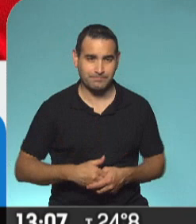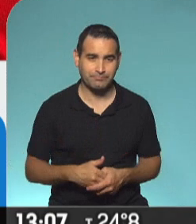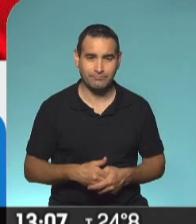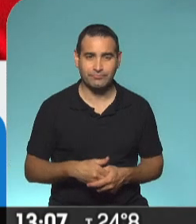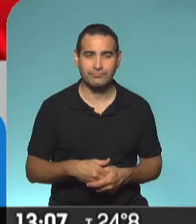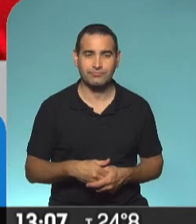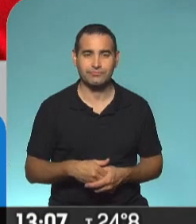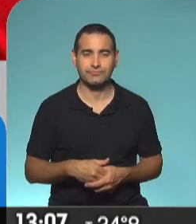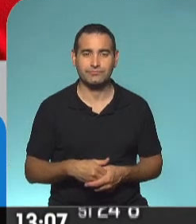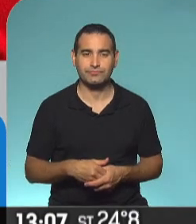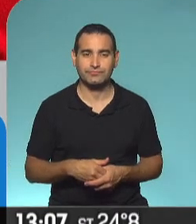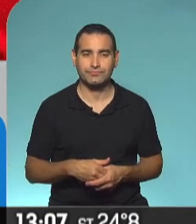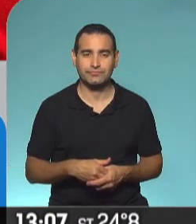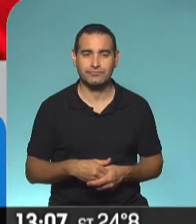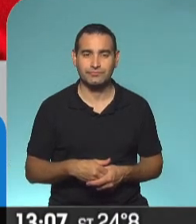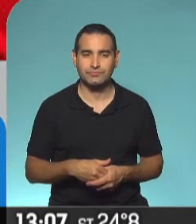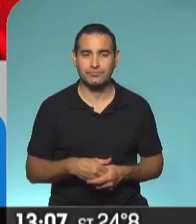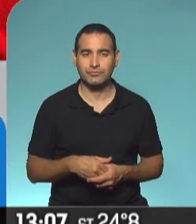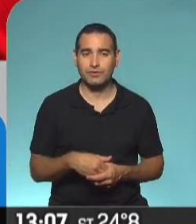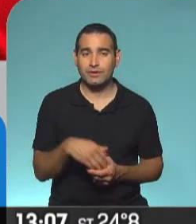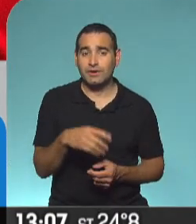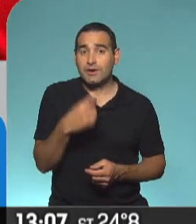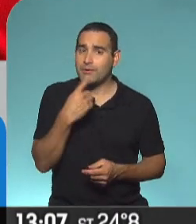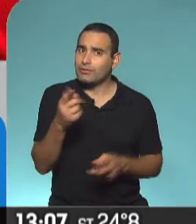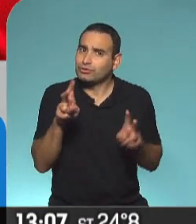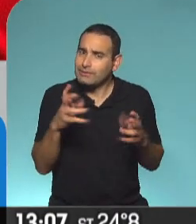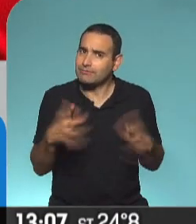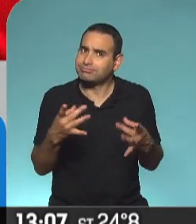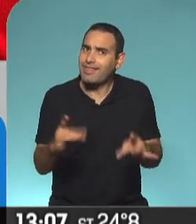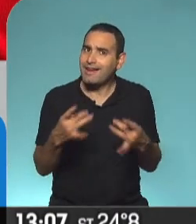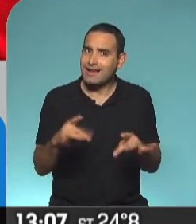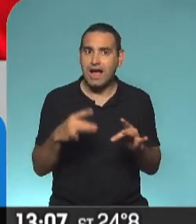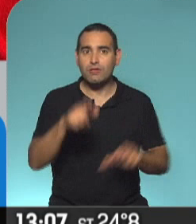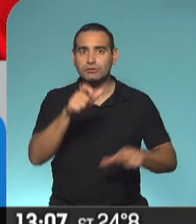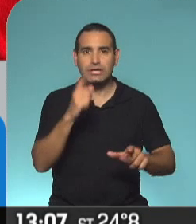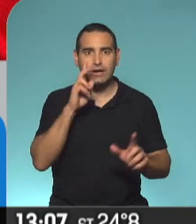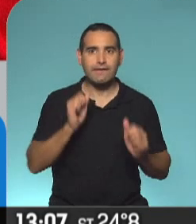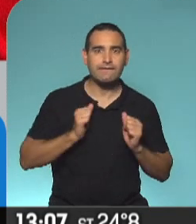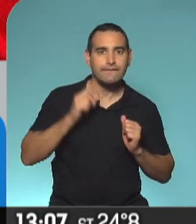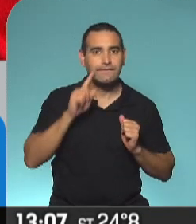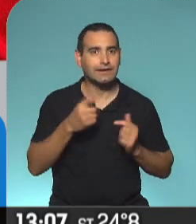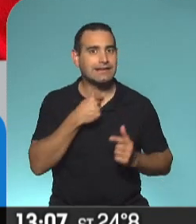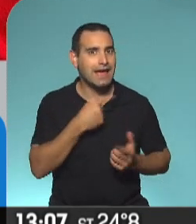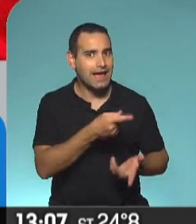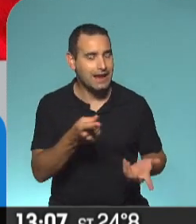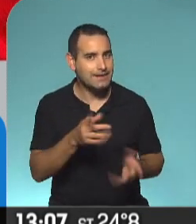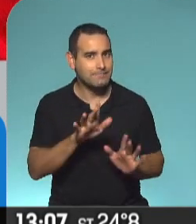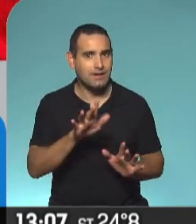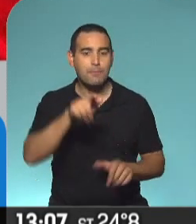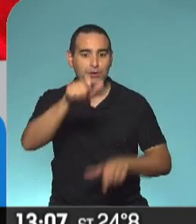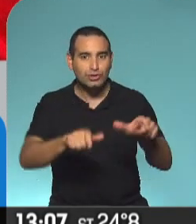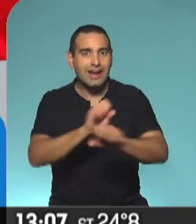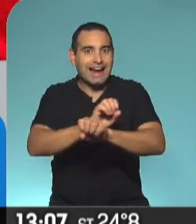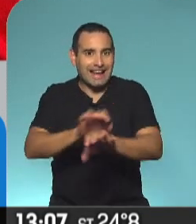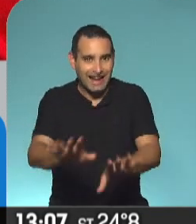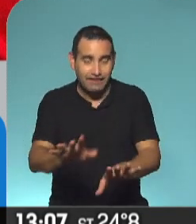toda la delicadeza para tocar estos temas, para no generar falsas expectativas, sabiendo de que estaría ayudando a los pacientes